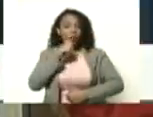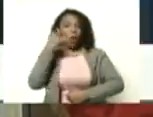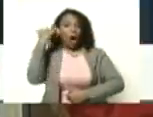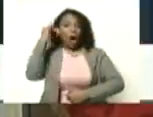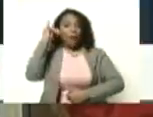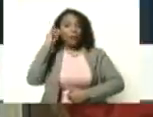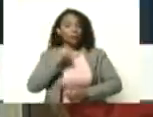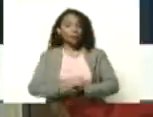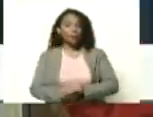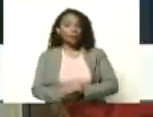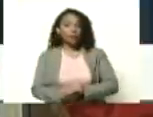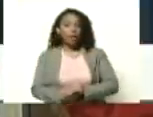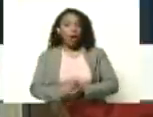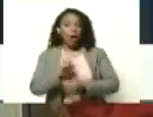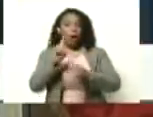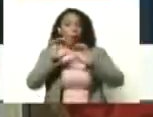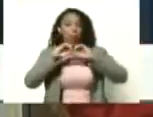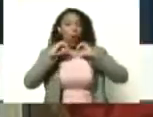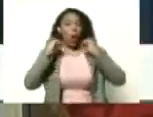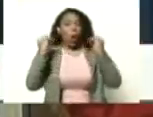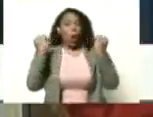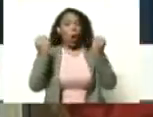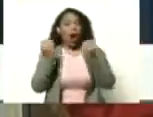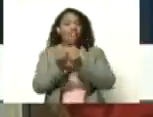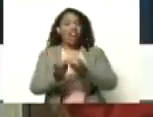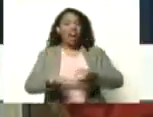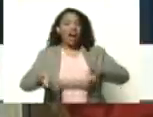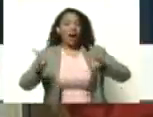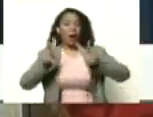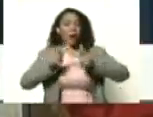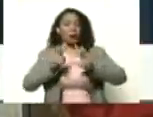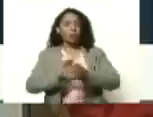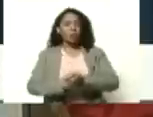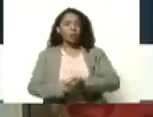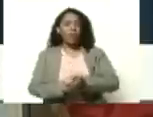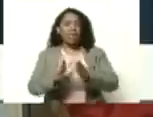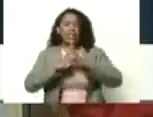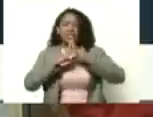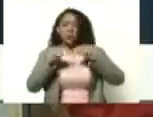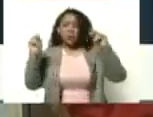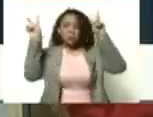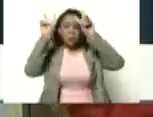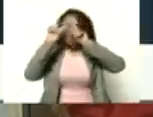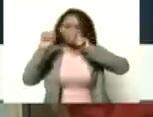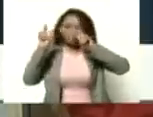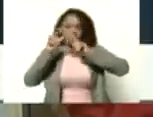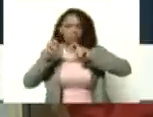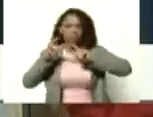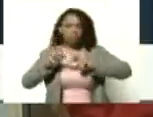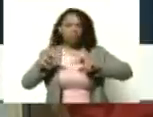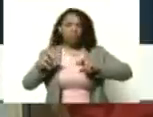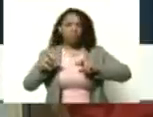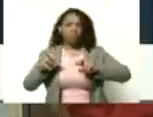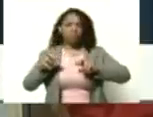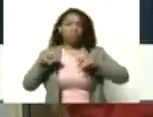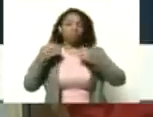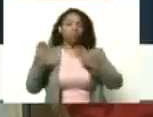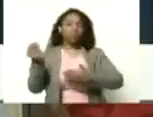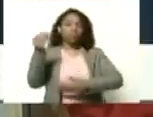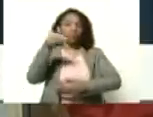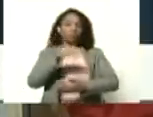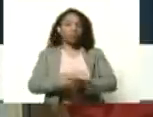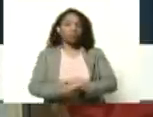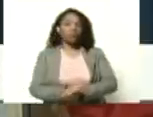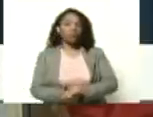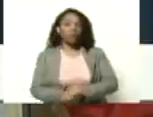una reorganización una revalorización de toda la investigación la incorporación incluso de más